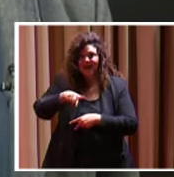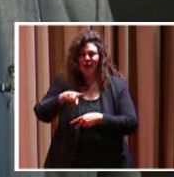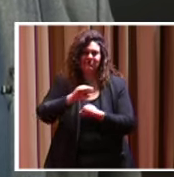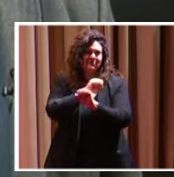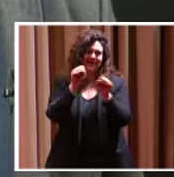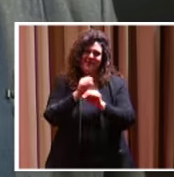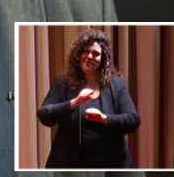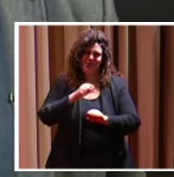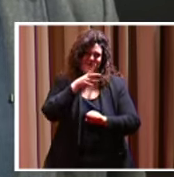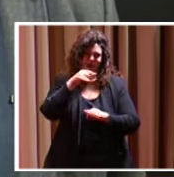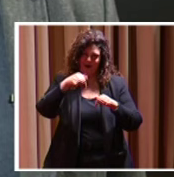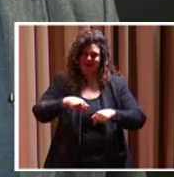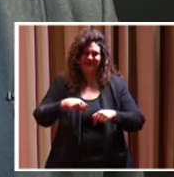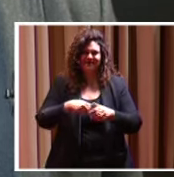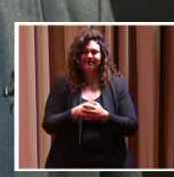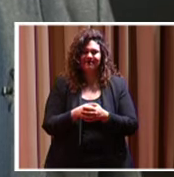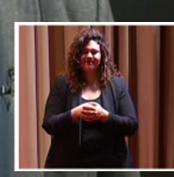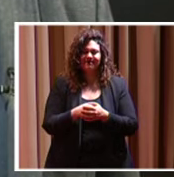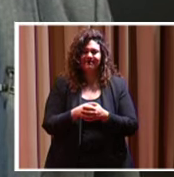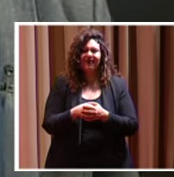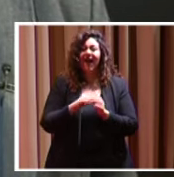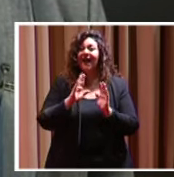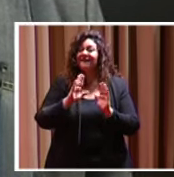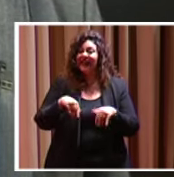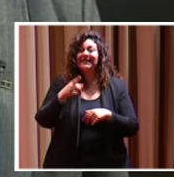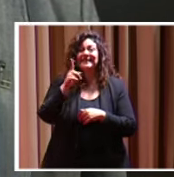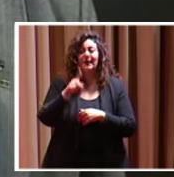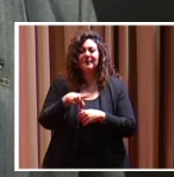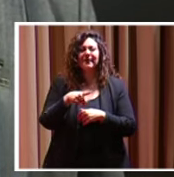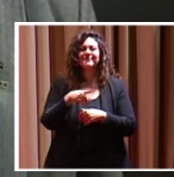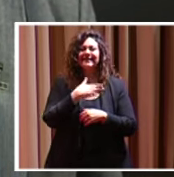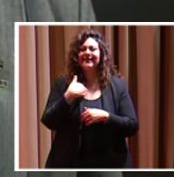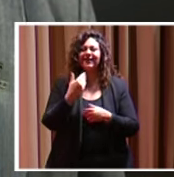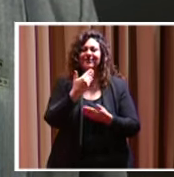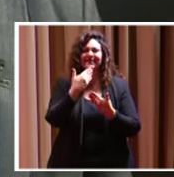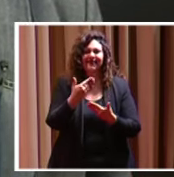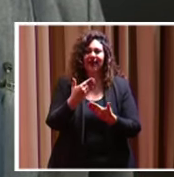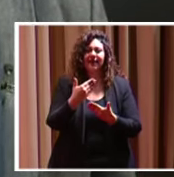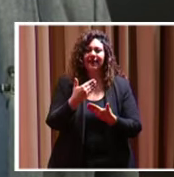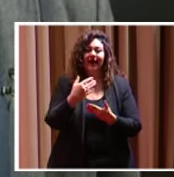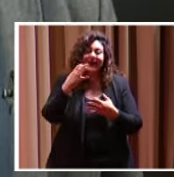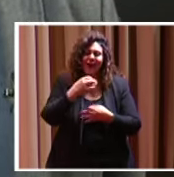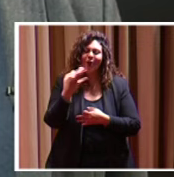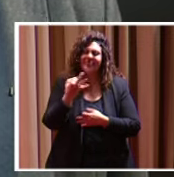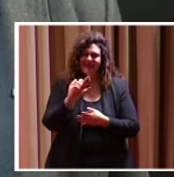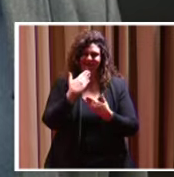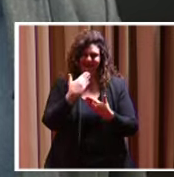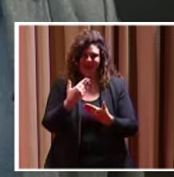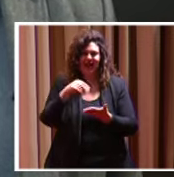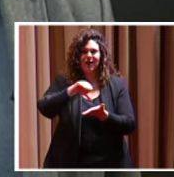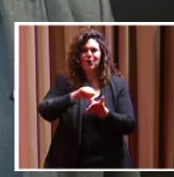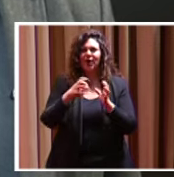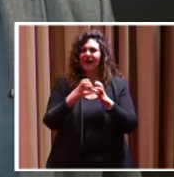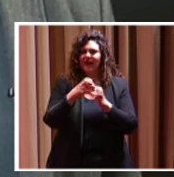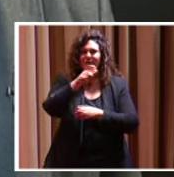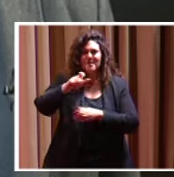estar donde estamos. Finalmente, también me gustaría agradecer, creo que tengo que agradecer, a la ciudad de